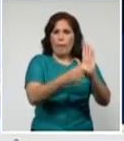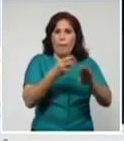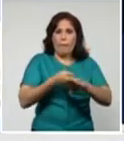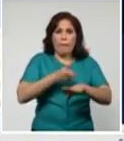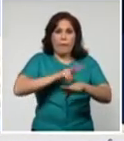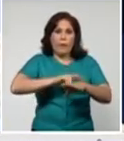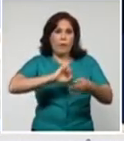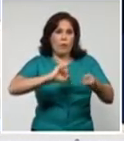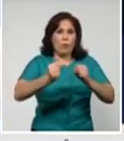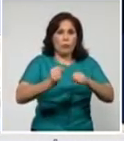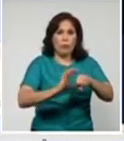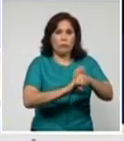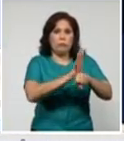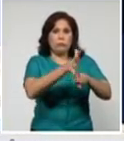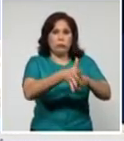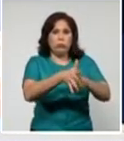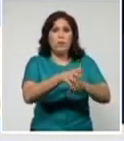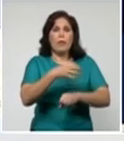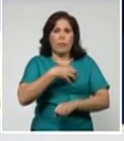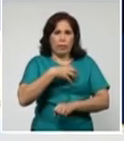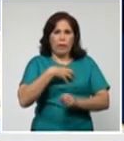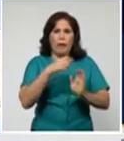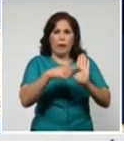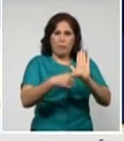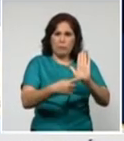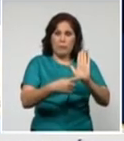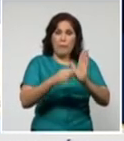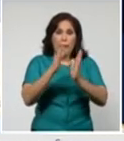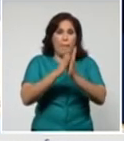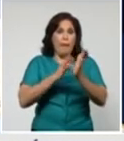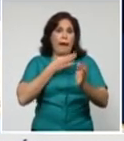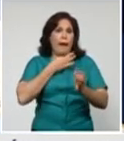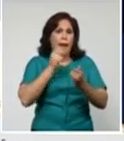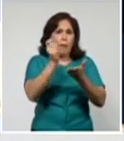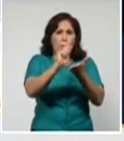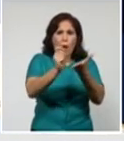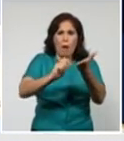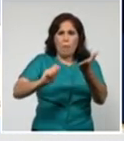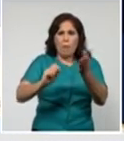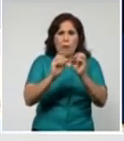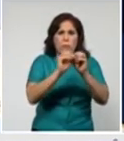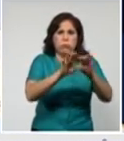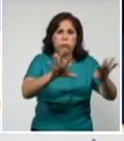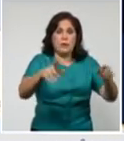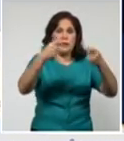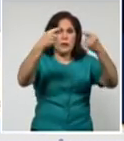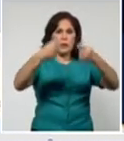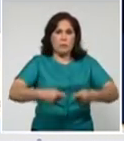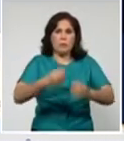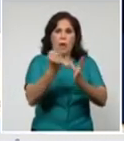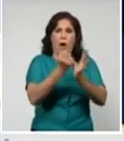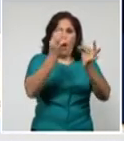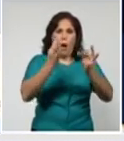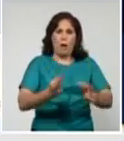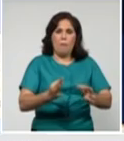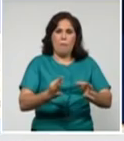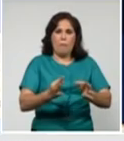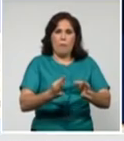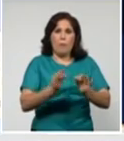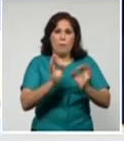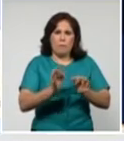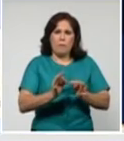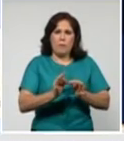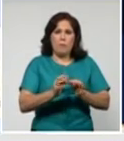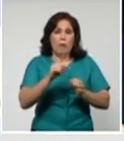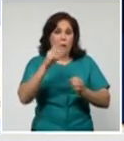de la COVID que se elaboró desde el mes de enero y se implantó y aprobó desde esa